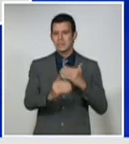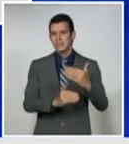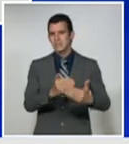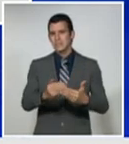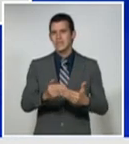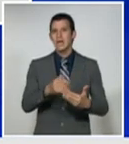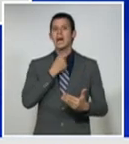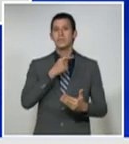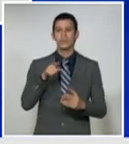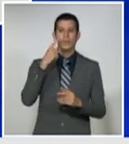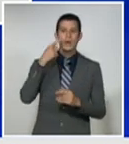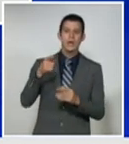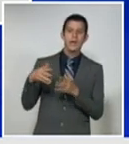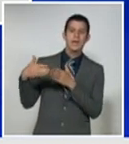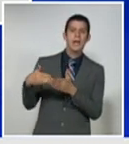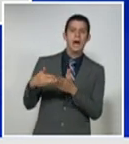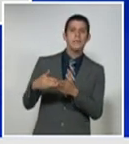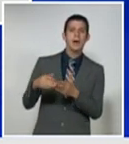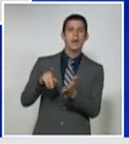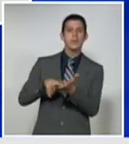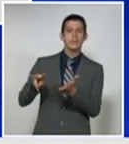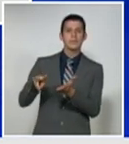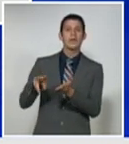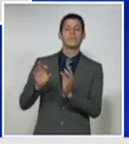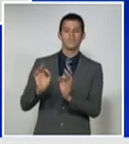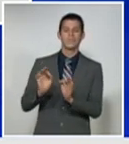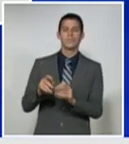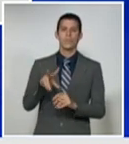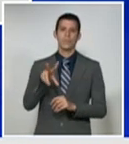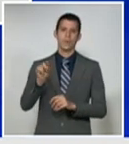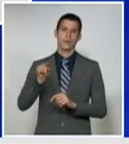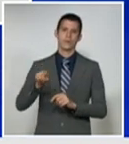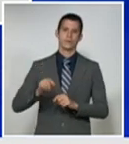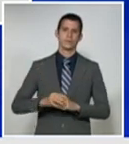de Granma y la